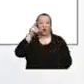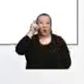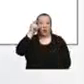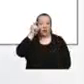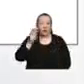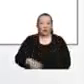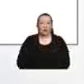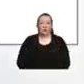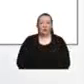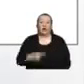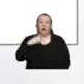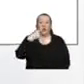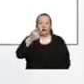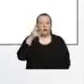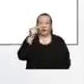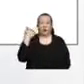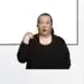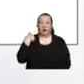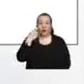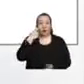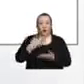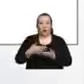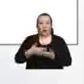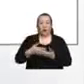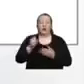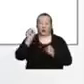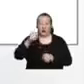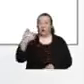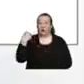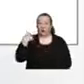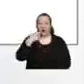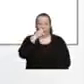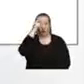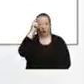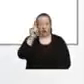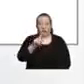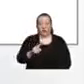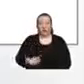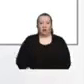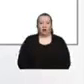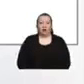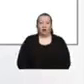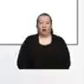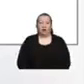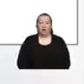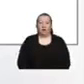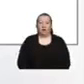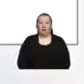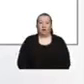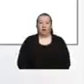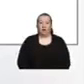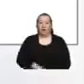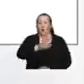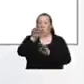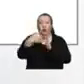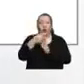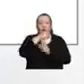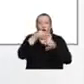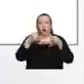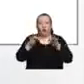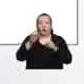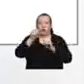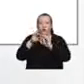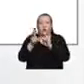que no hay pruebas gracias a dios si las hay pero trataron es lo que si tienen razón y por todos los medios trataron de ocultar y proteger